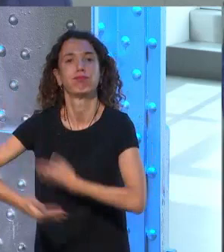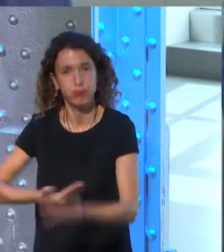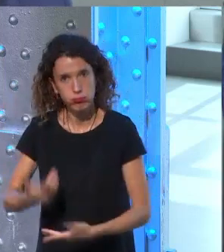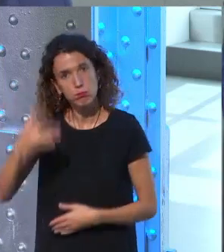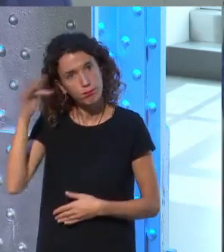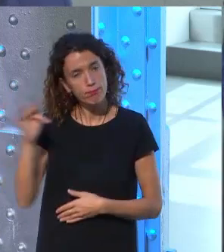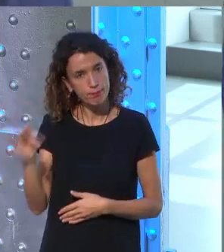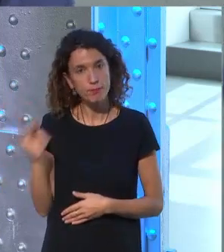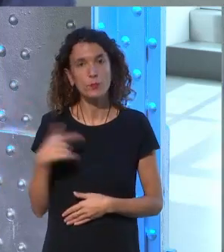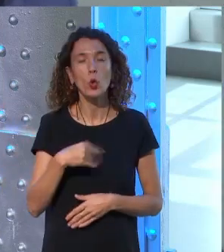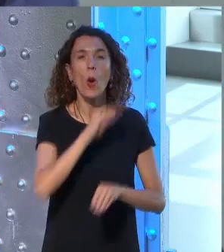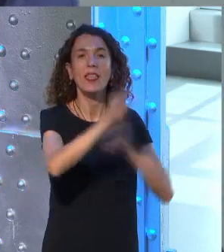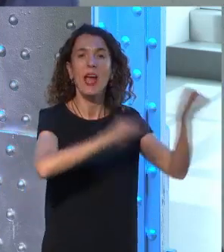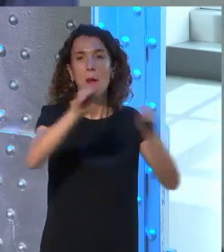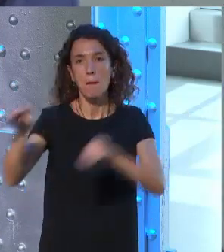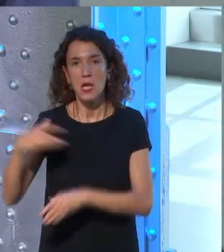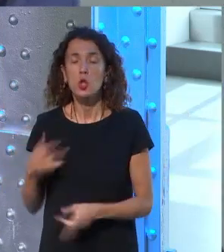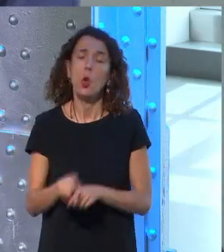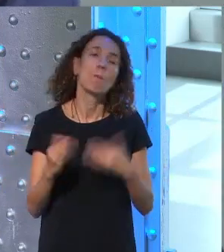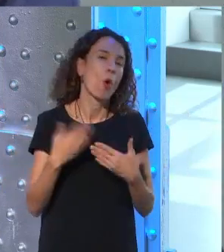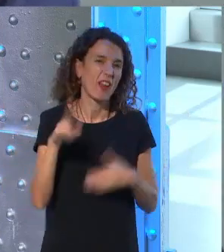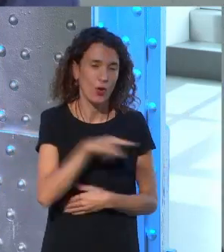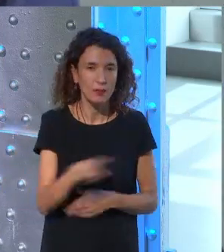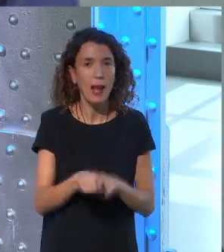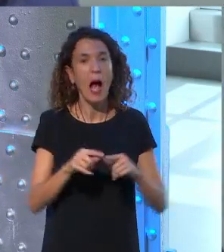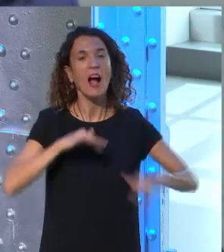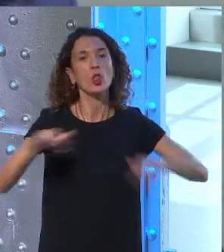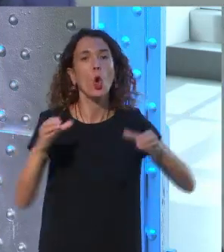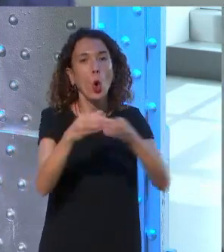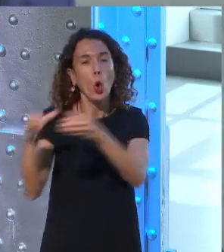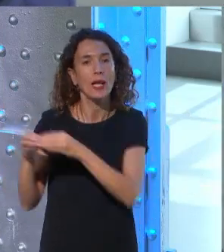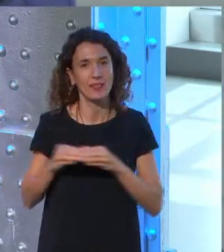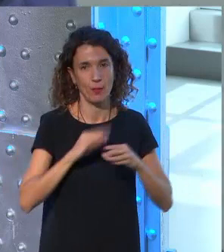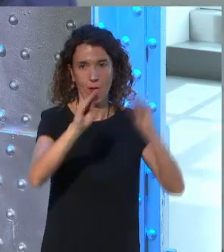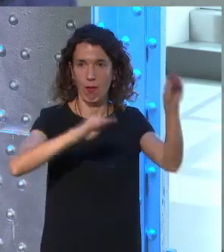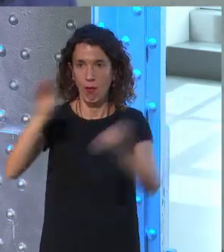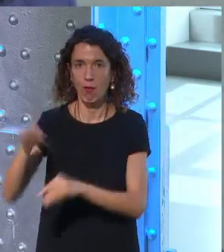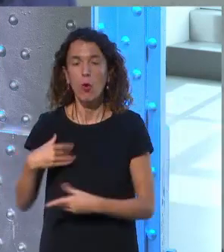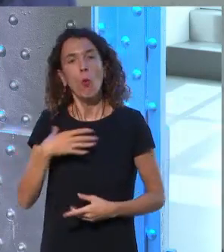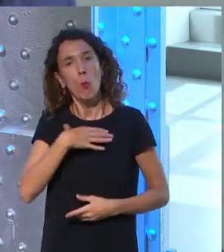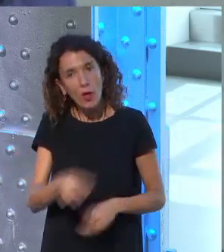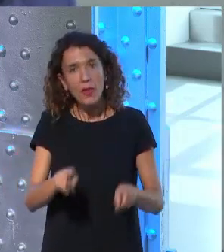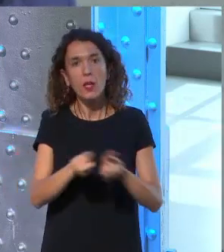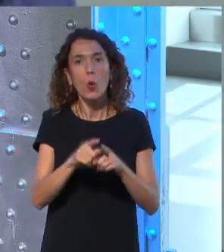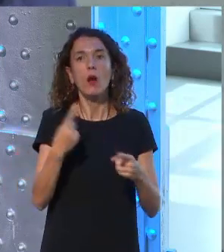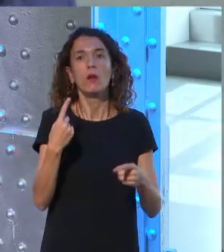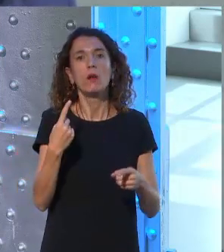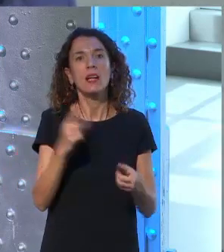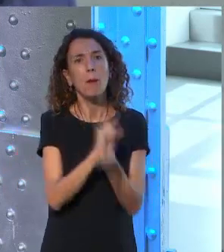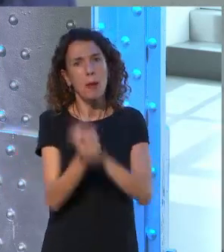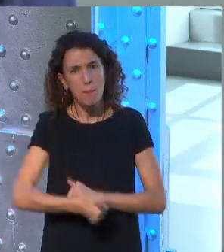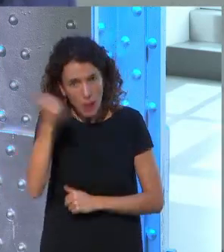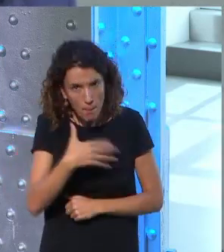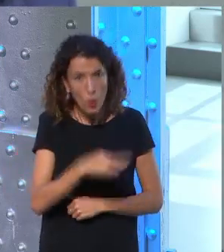yo haría un llamamiento, aunque no esté de moda, a la acción colectiva, ¿no? Creo que se puede cambiar mucho más y se puede